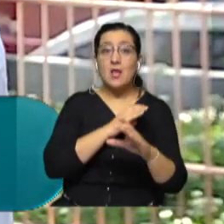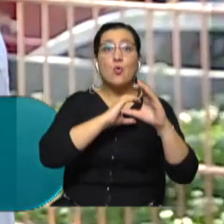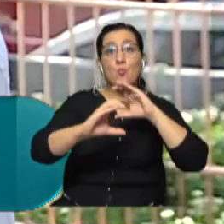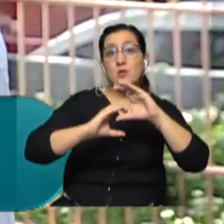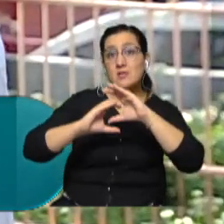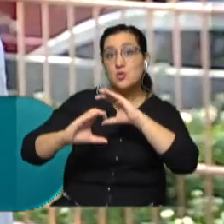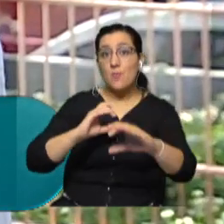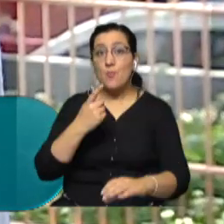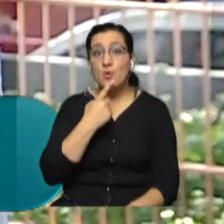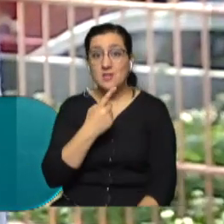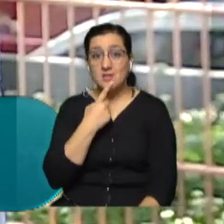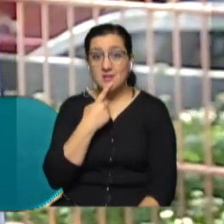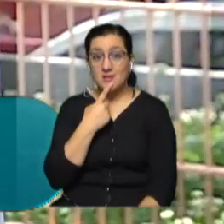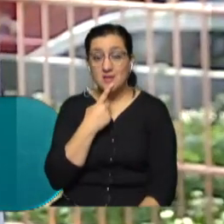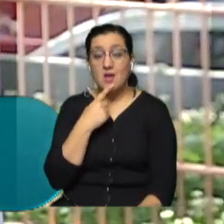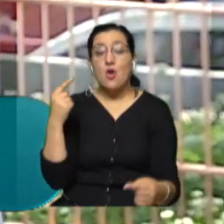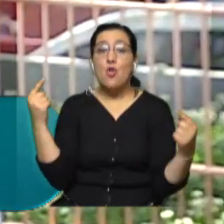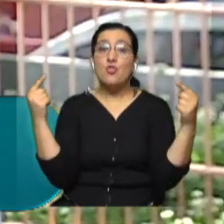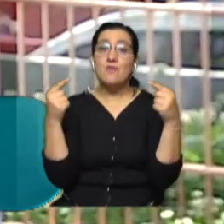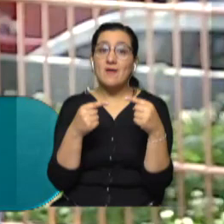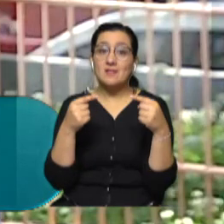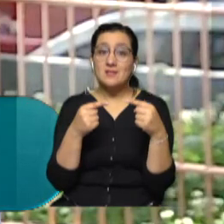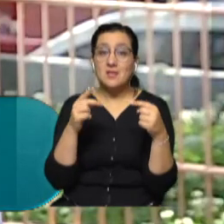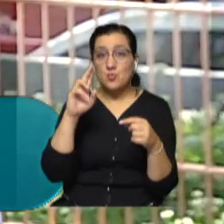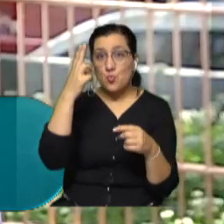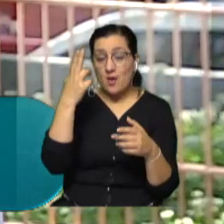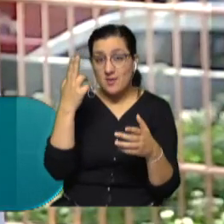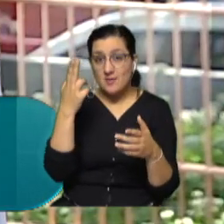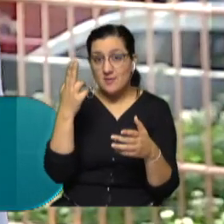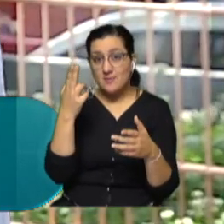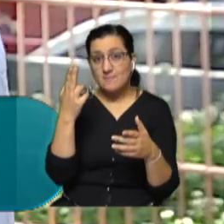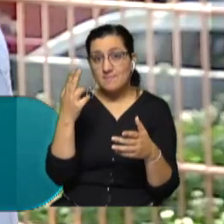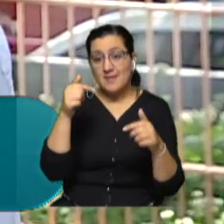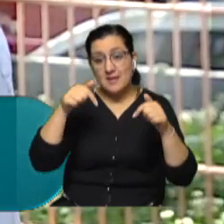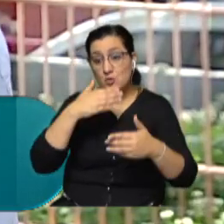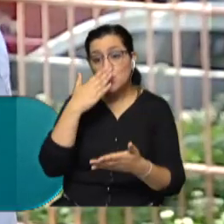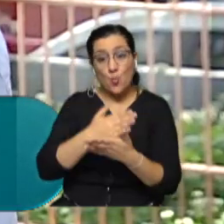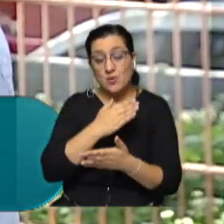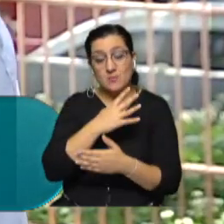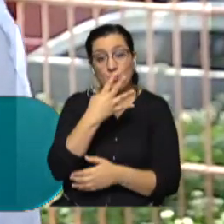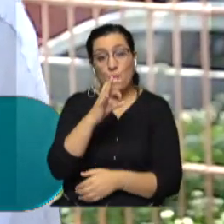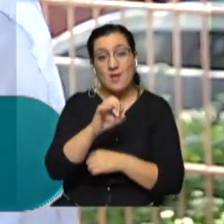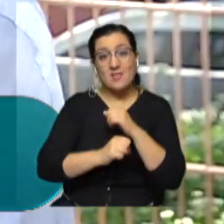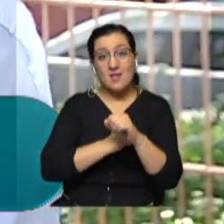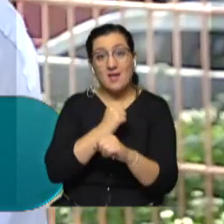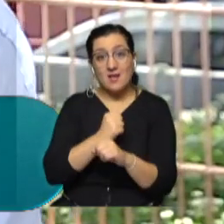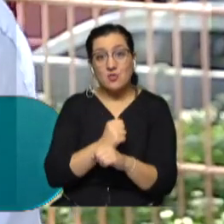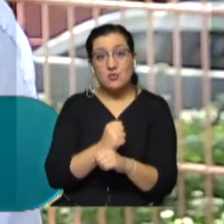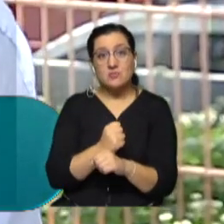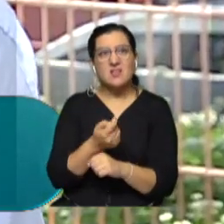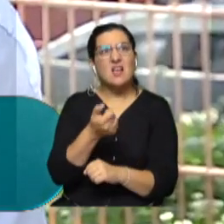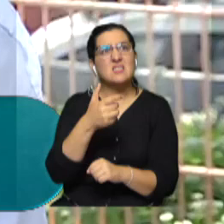comunicación política, los debates en Uruguay, por lo menos en estos últimos 40 años, casi desde